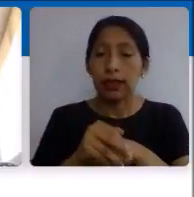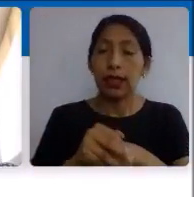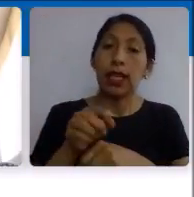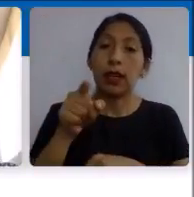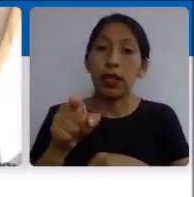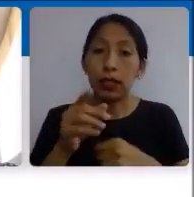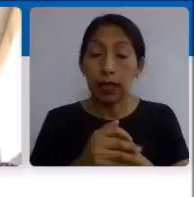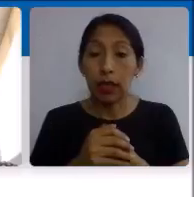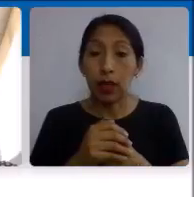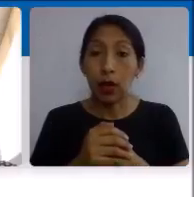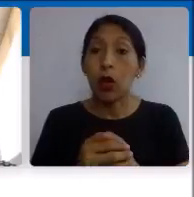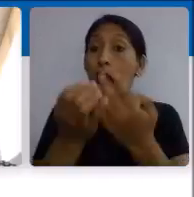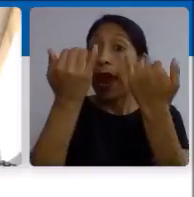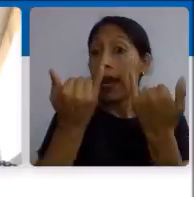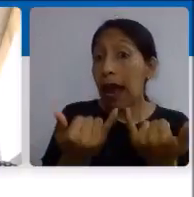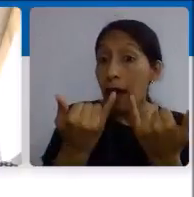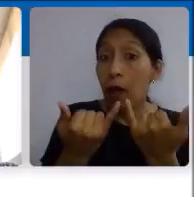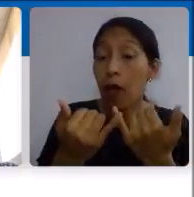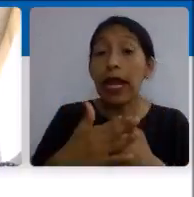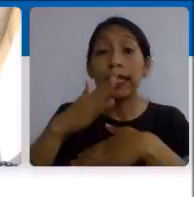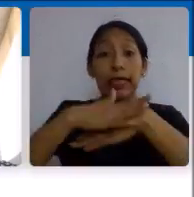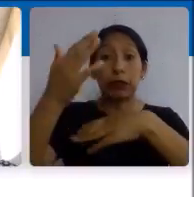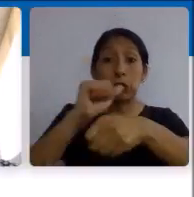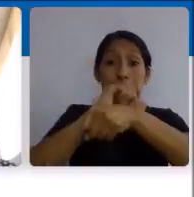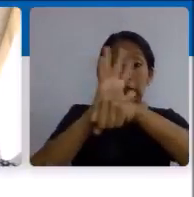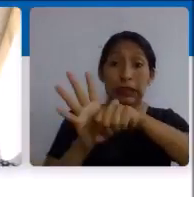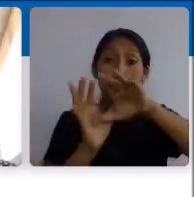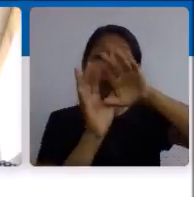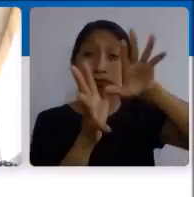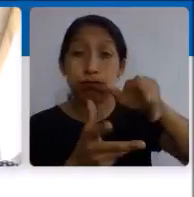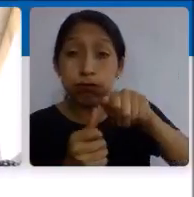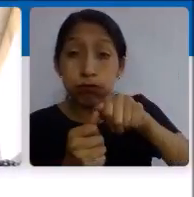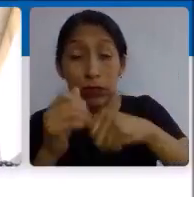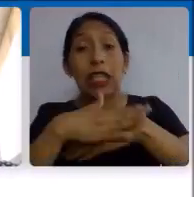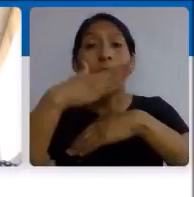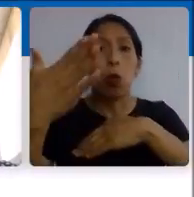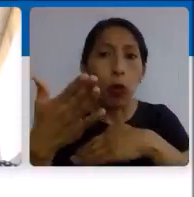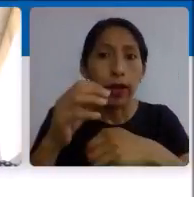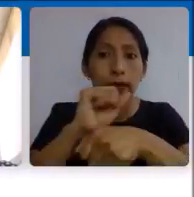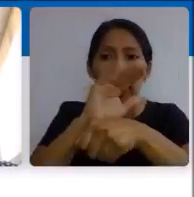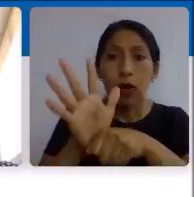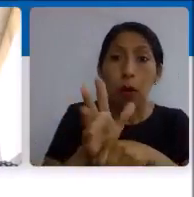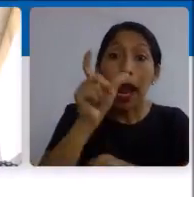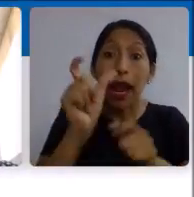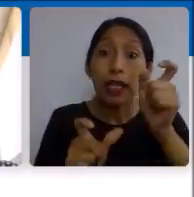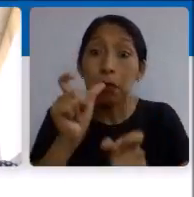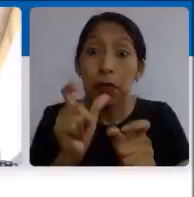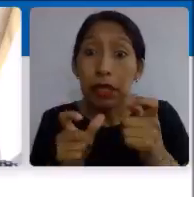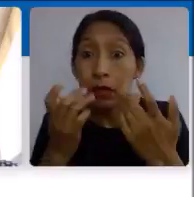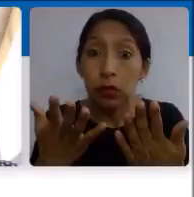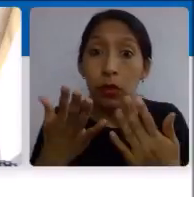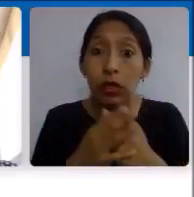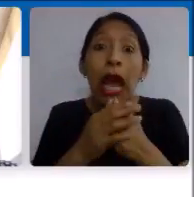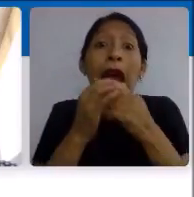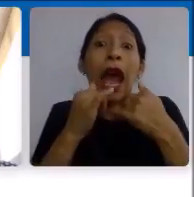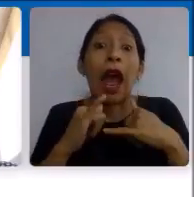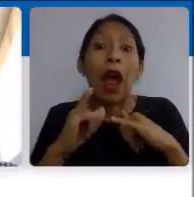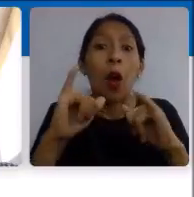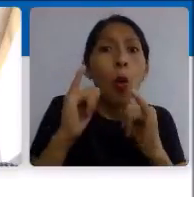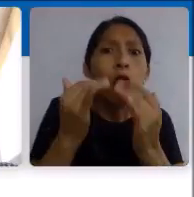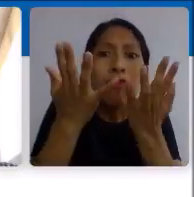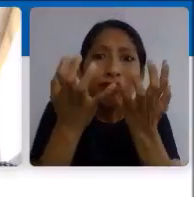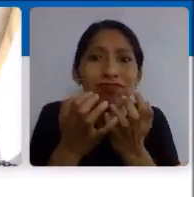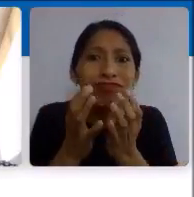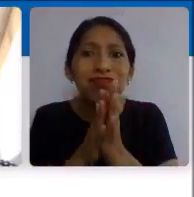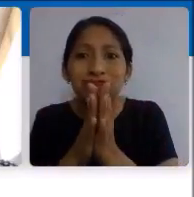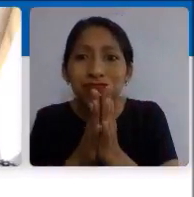ya después de la pandemia, en un escenario post-COVID, los clientes están aún más